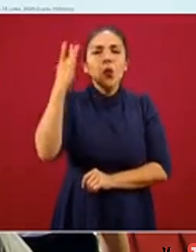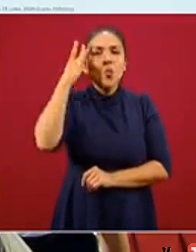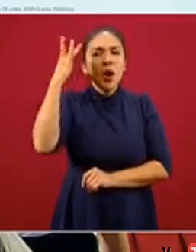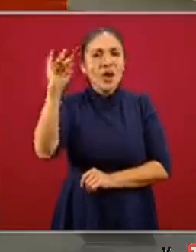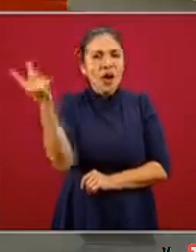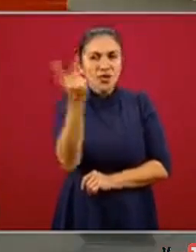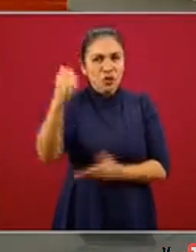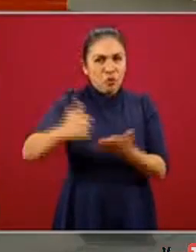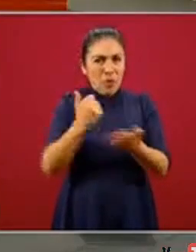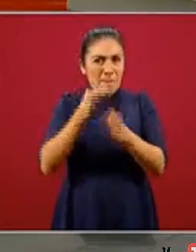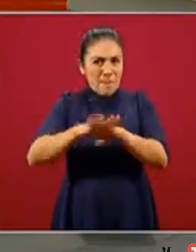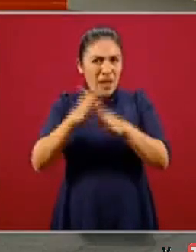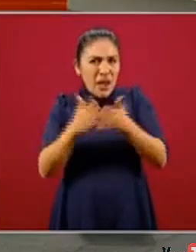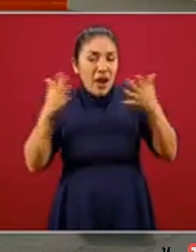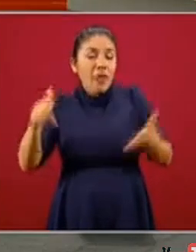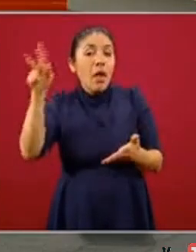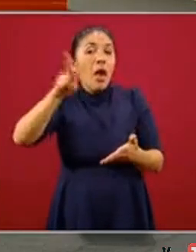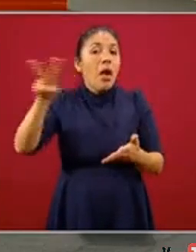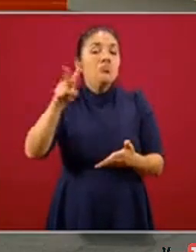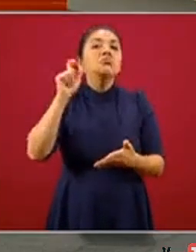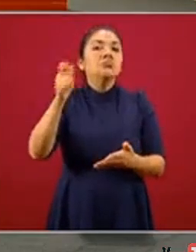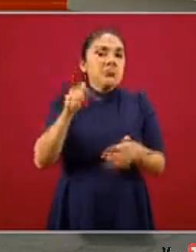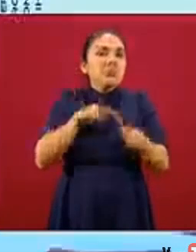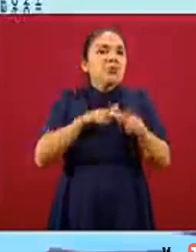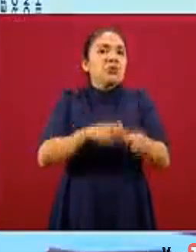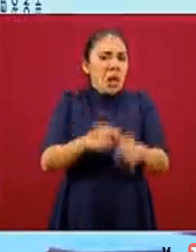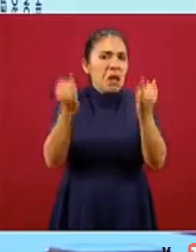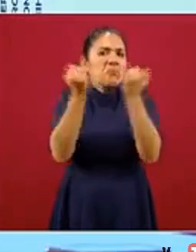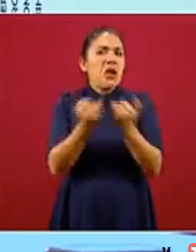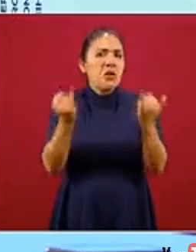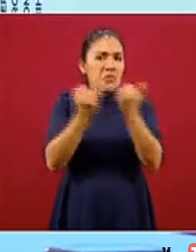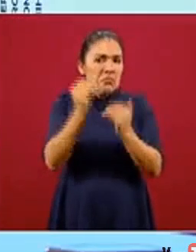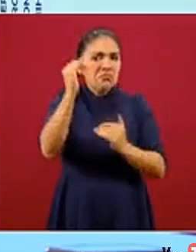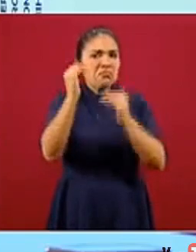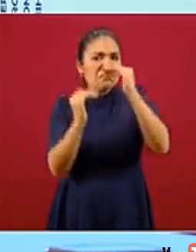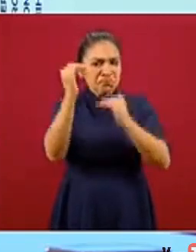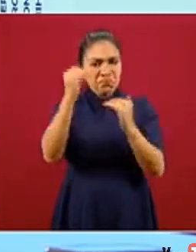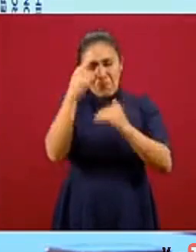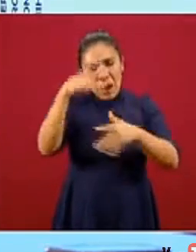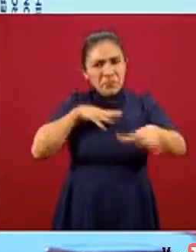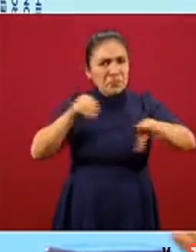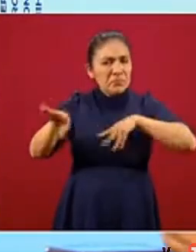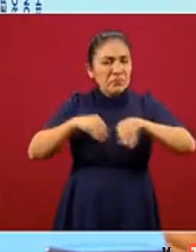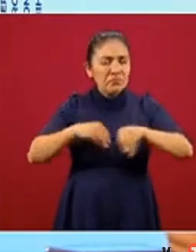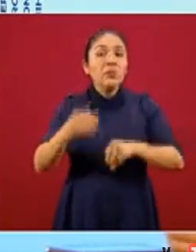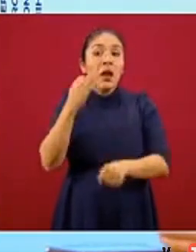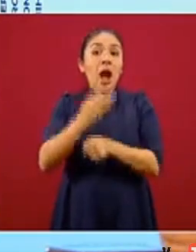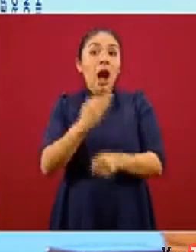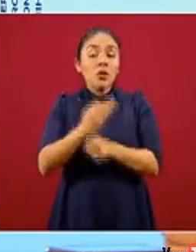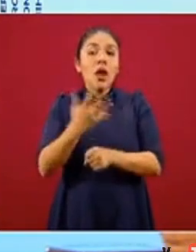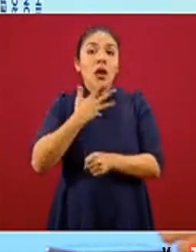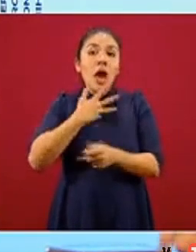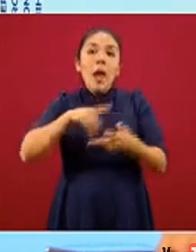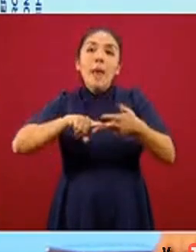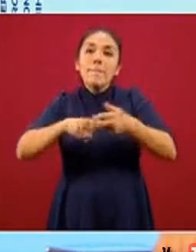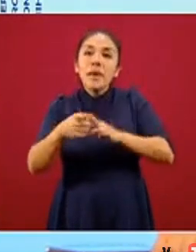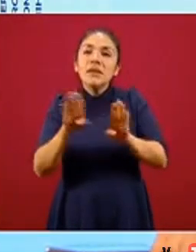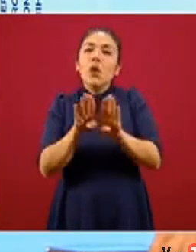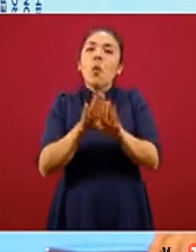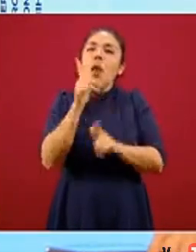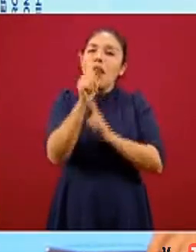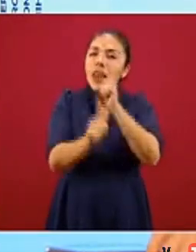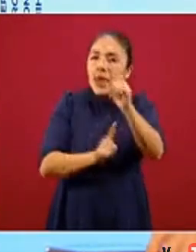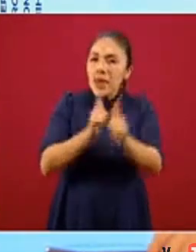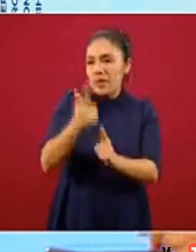grandes, han mantenido sincronía en sus epidemias y en este momento ya están volviéndose más lentas